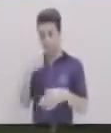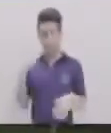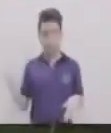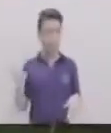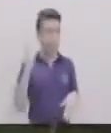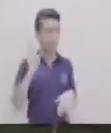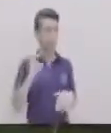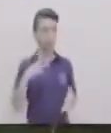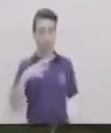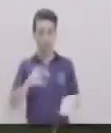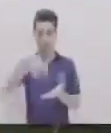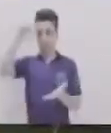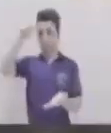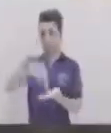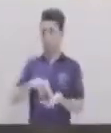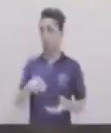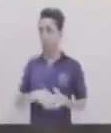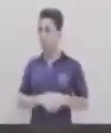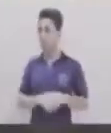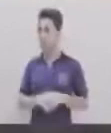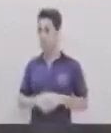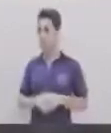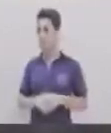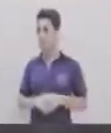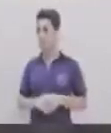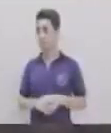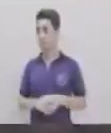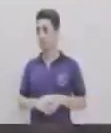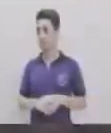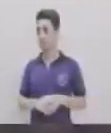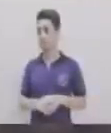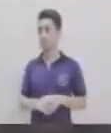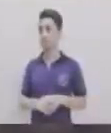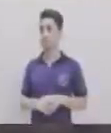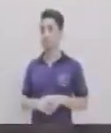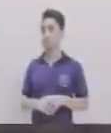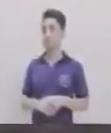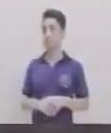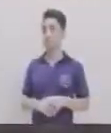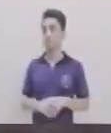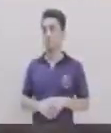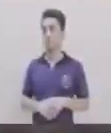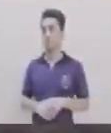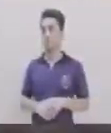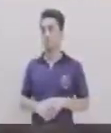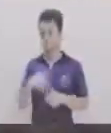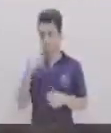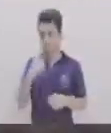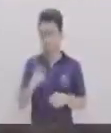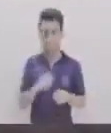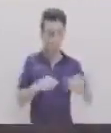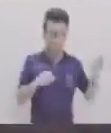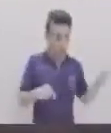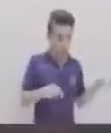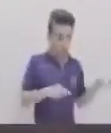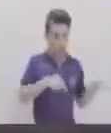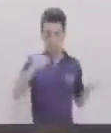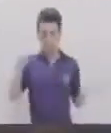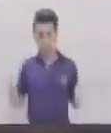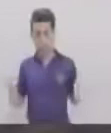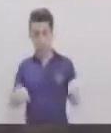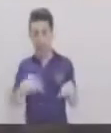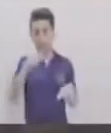atrás, siempre con un pequeño salto. ¿Listos? Ya. 1, regreso. 2, al frente,